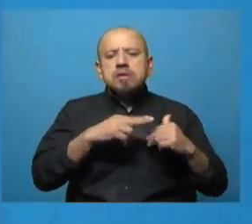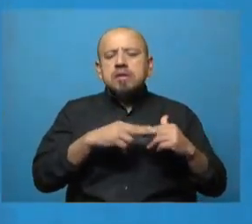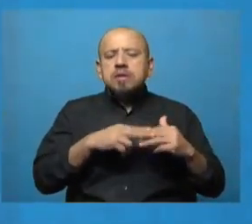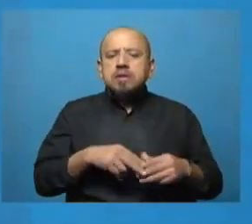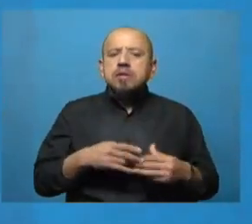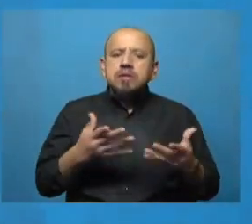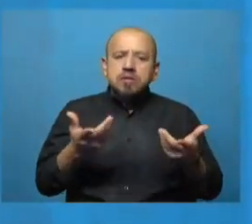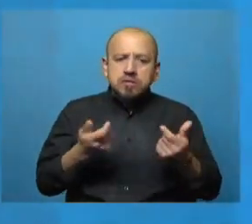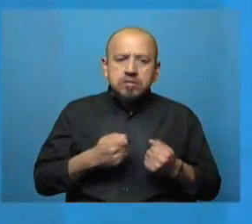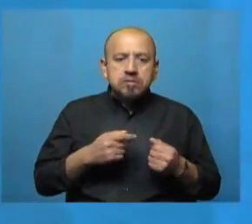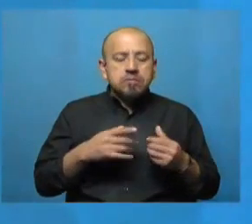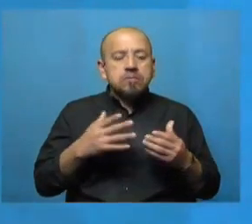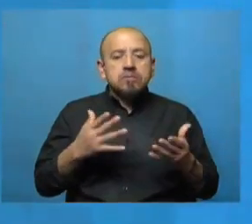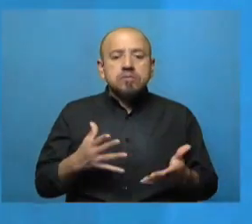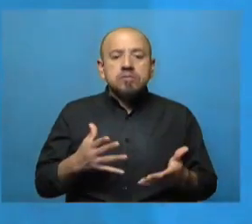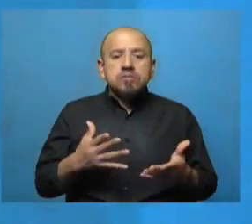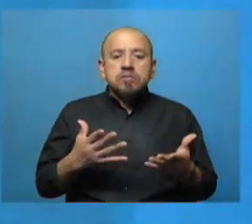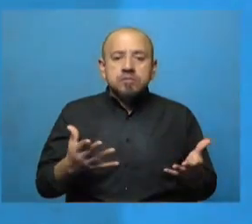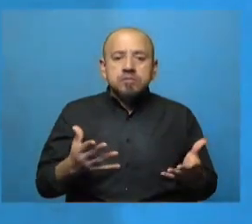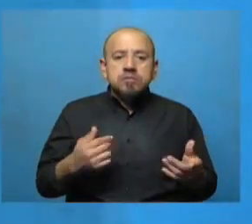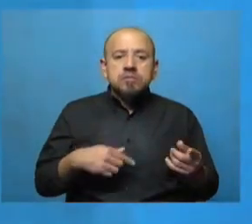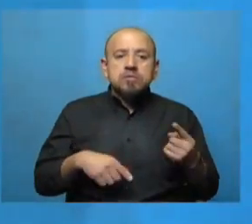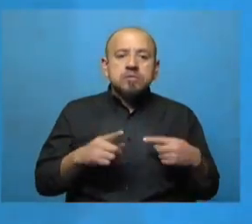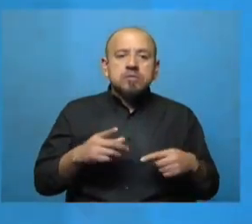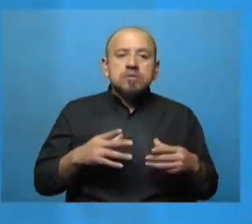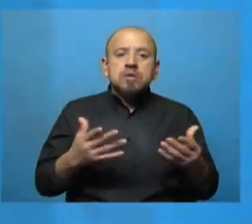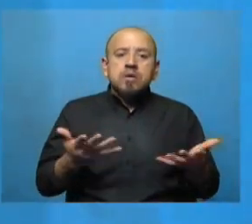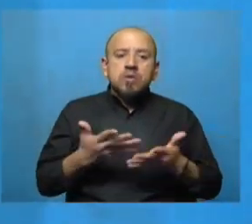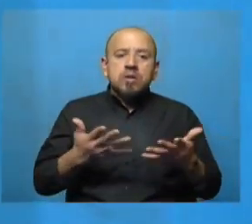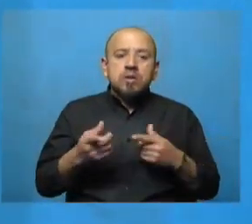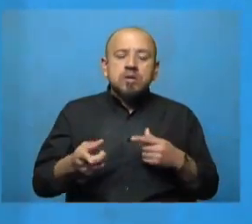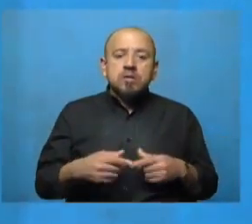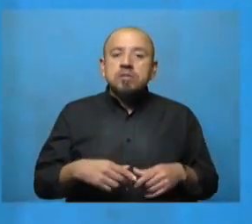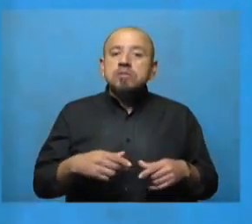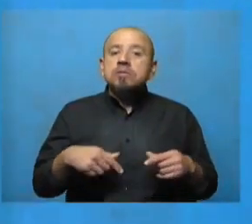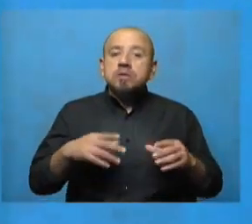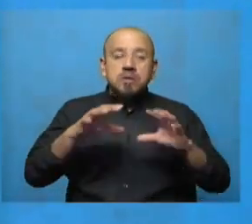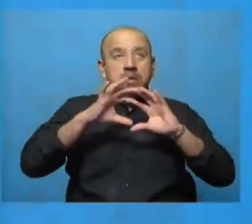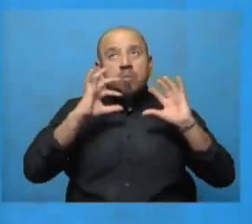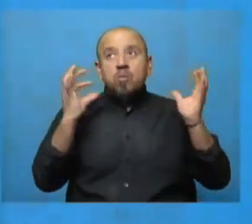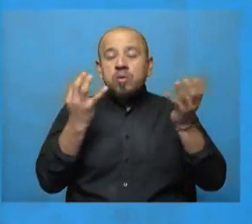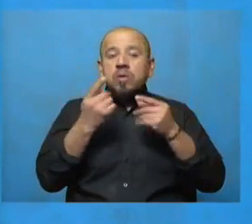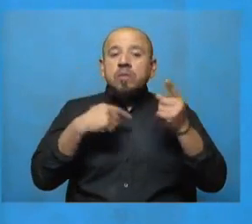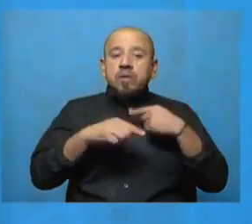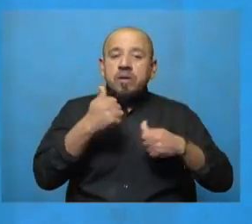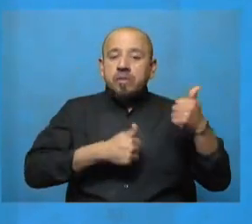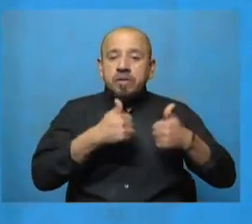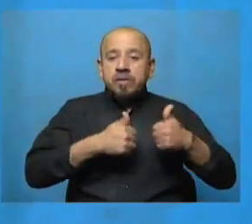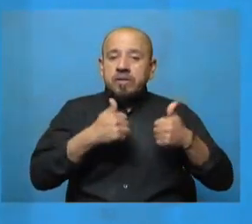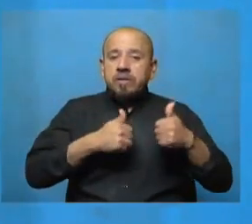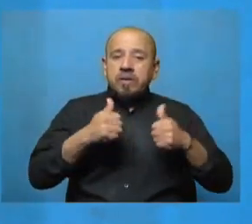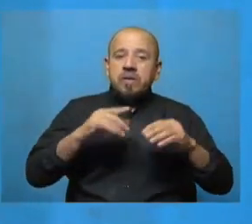y que tanto nos nos desafía no porque ahora el mercado es el mundo pero la competencia es el mundo